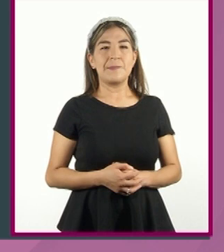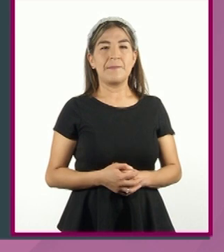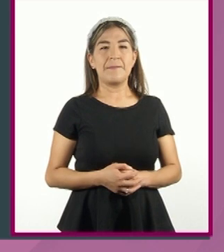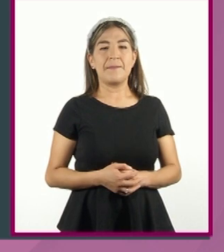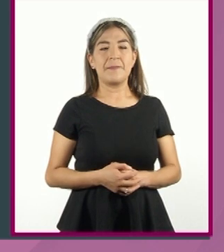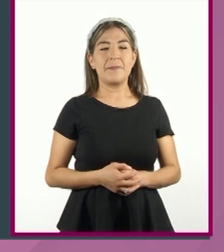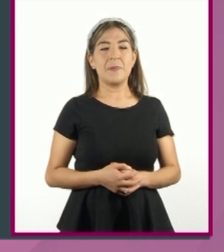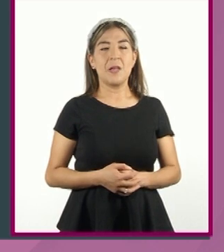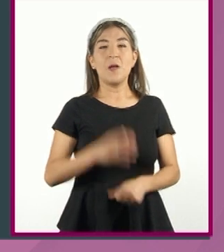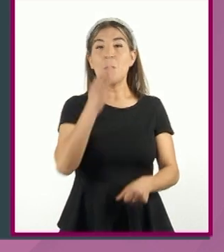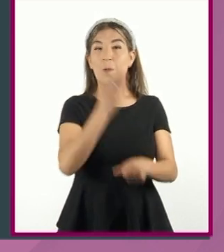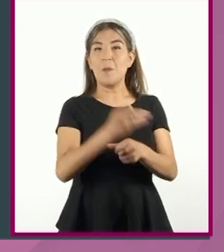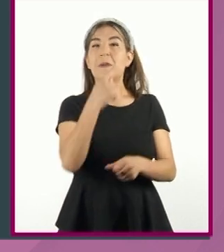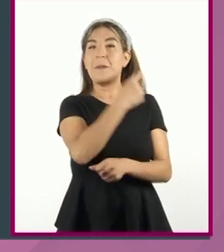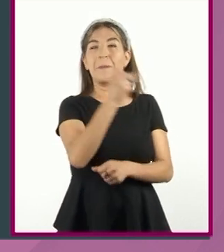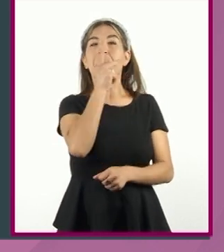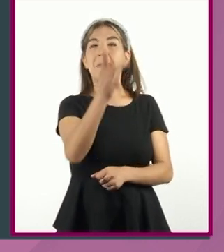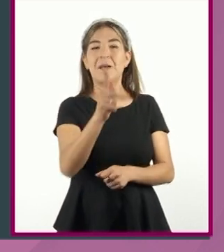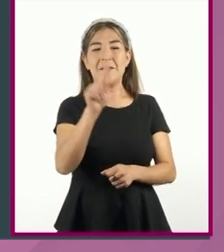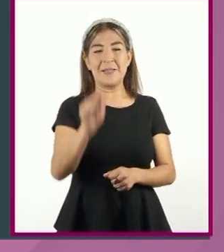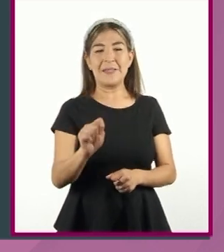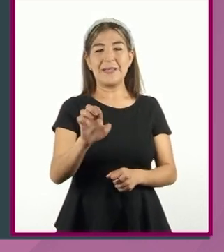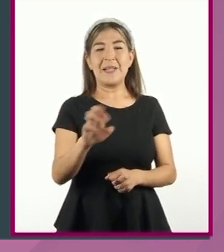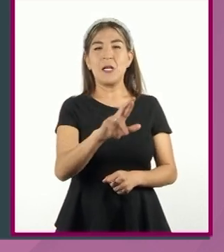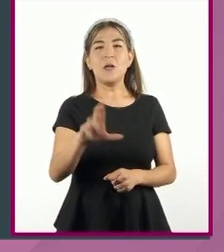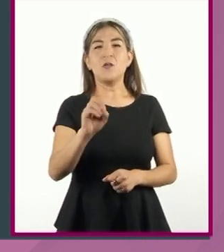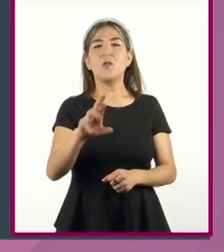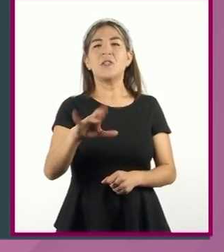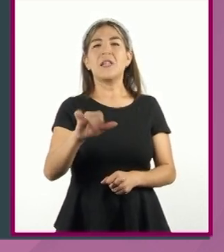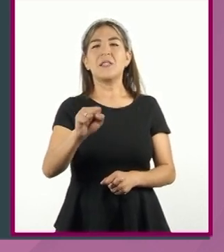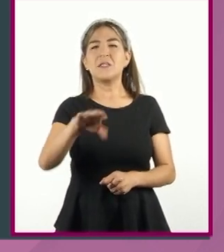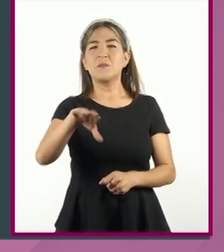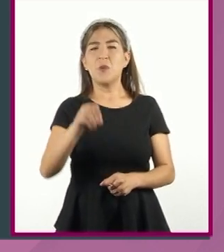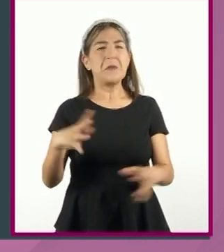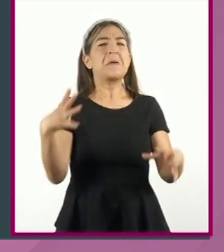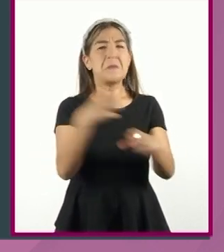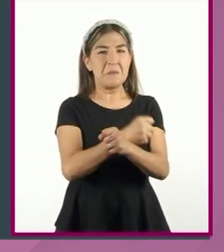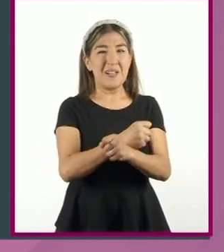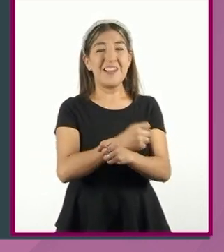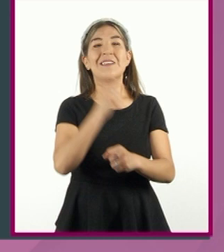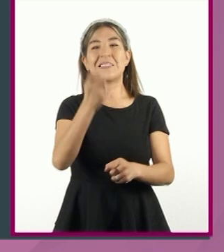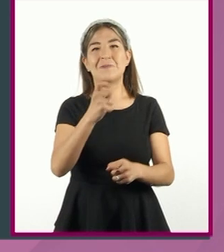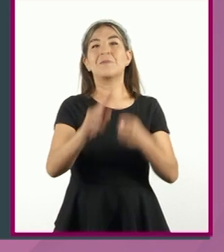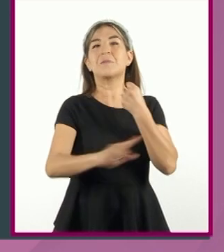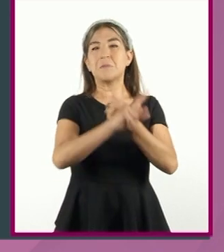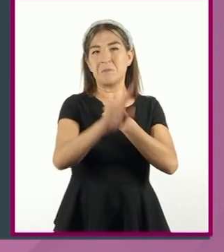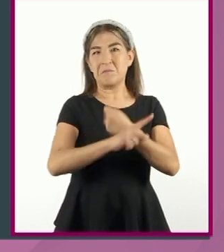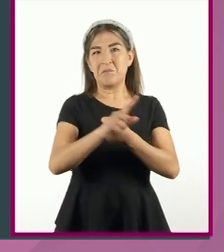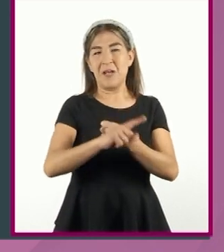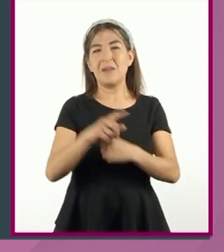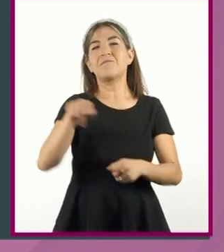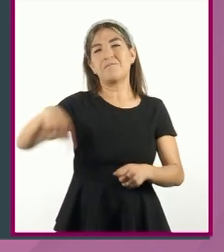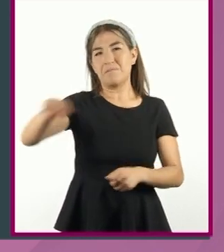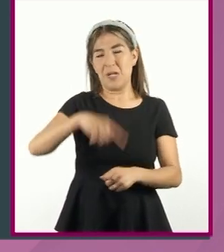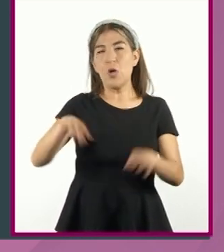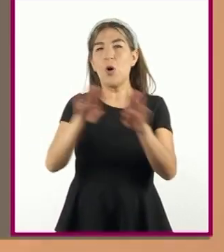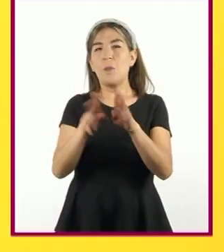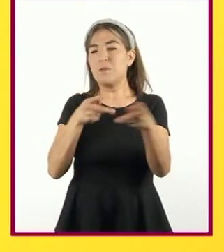Ahora tenemos la palabra terrorismo. Se refiere a un riesgo de tipo